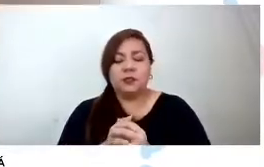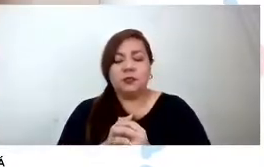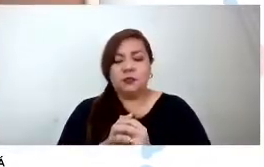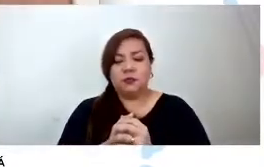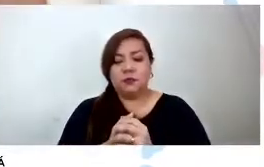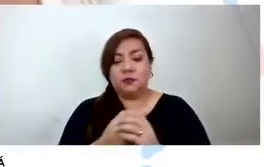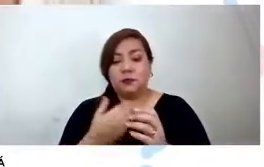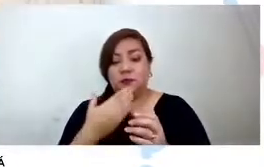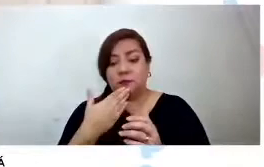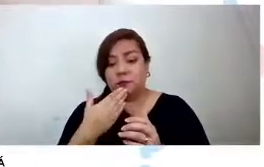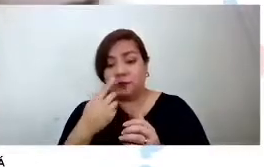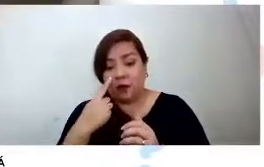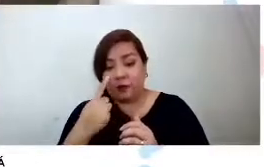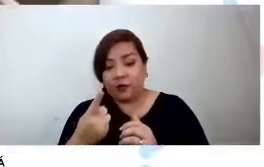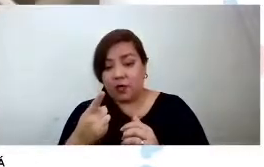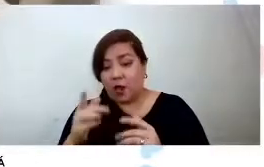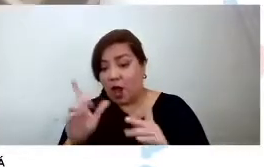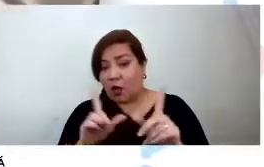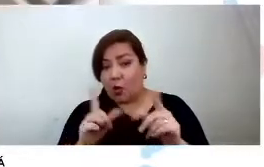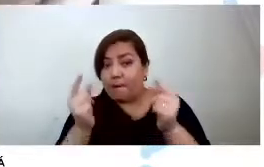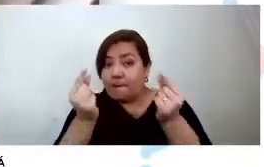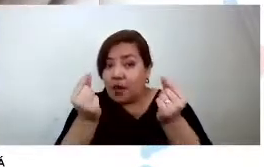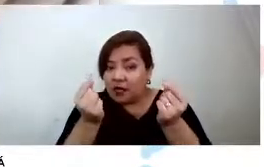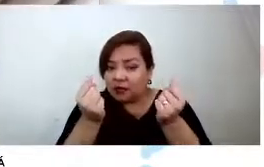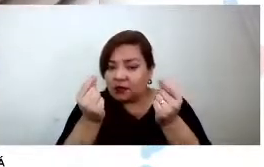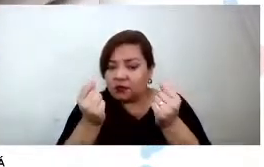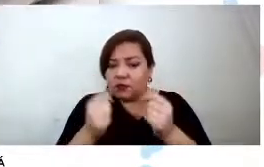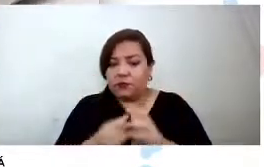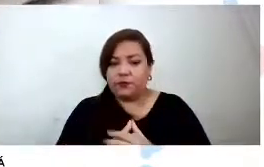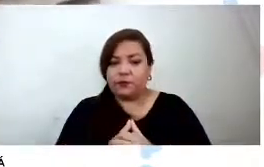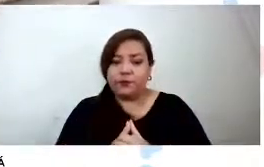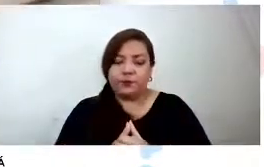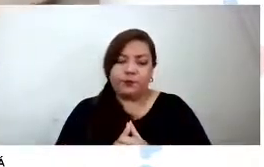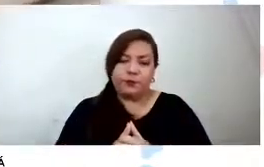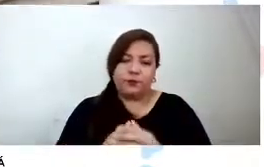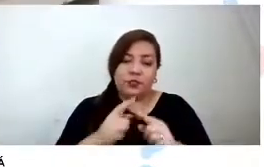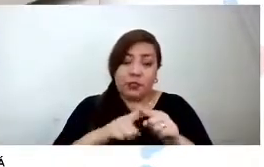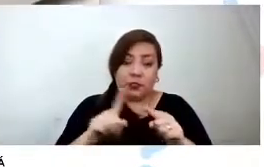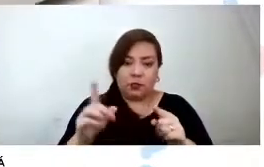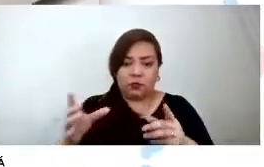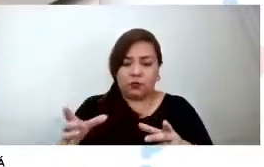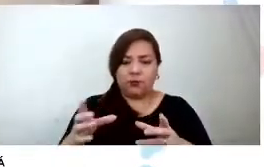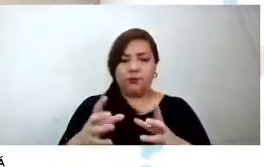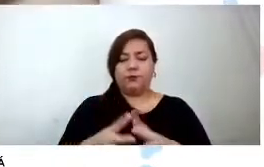ver una situación similar en este.